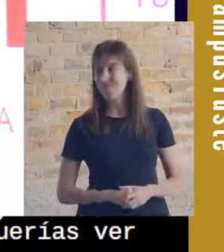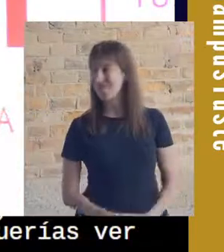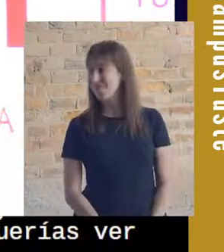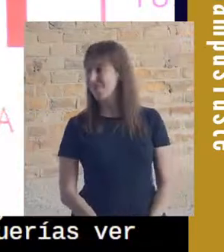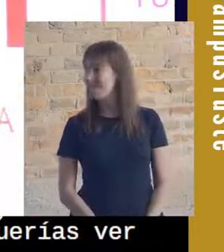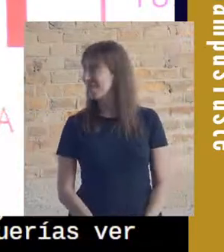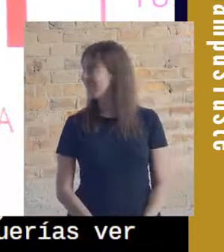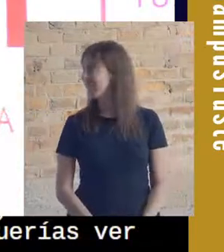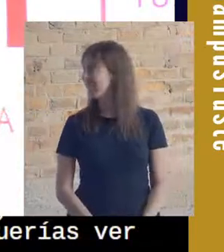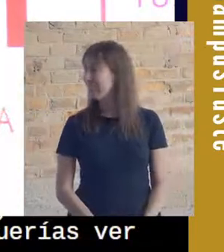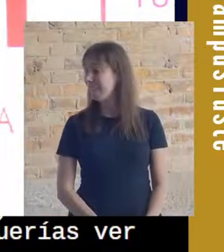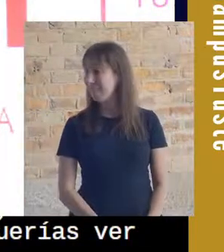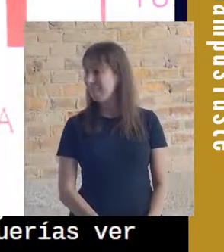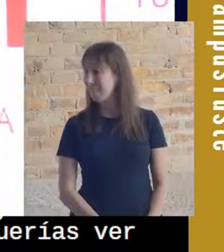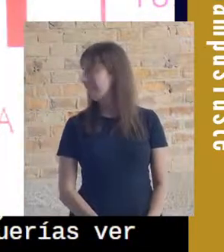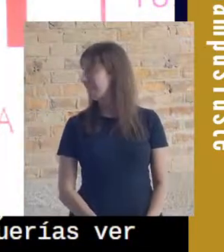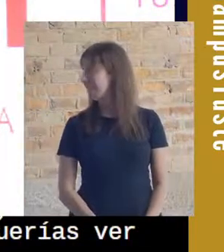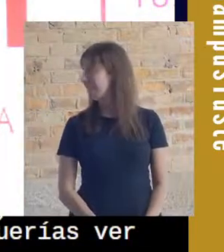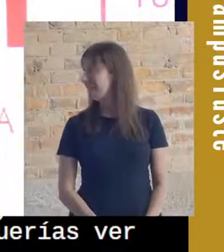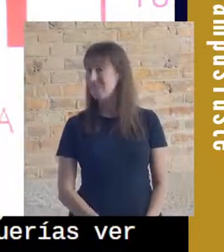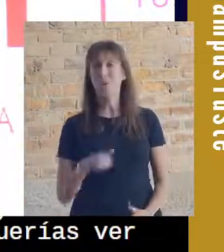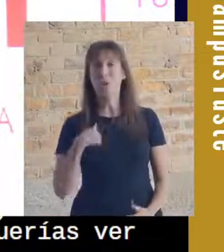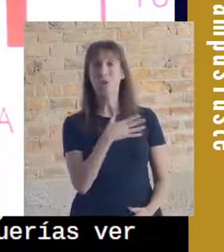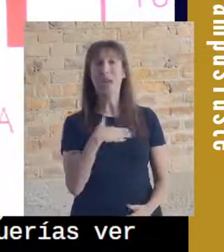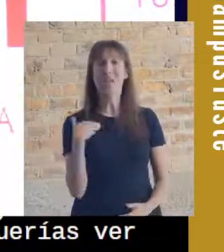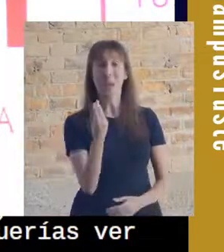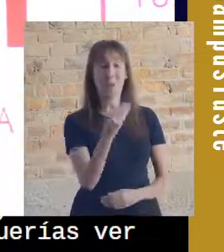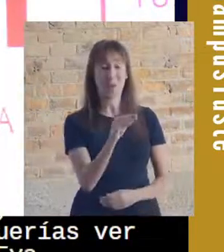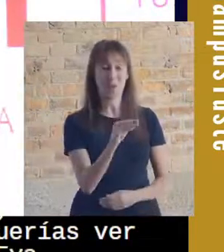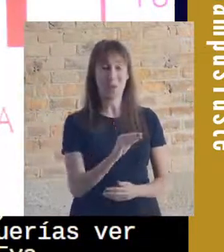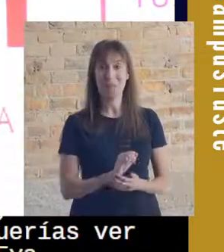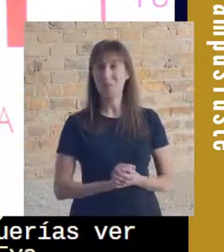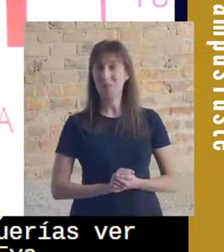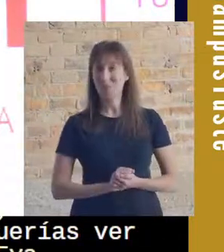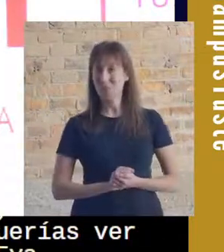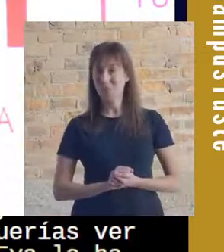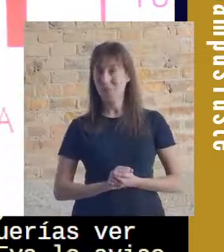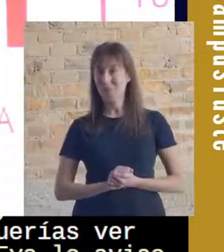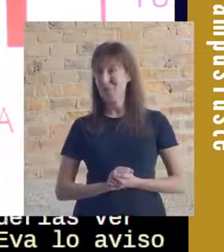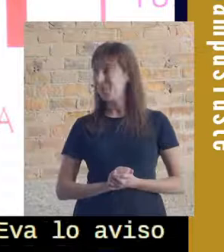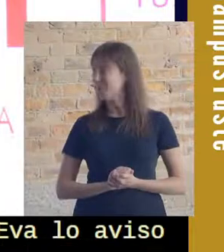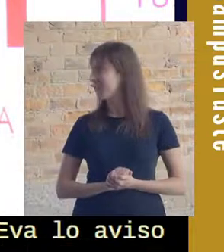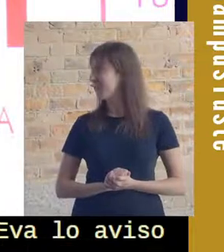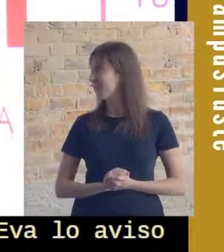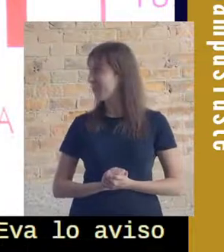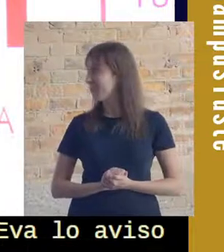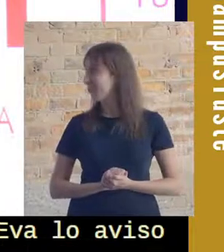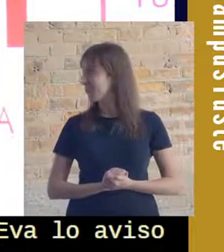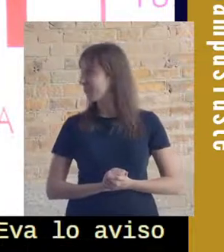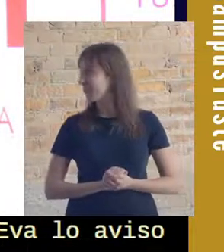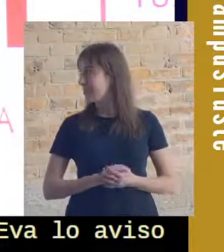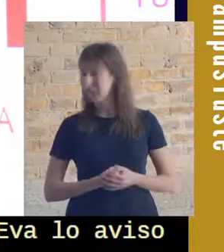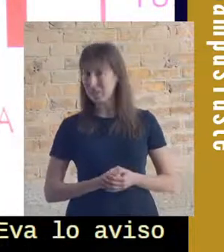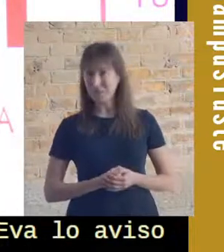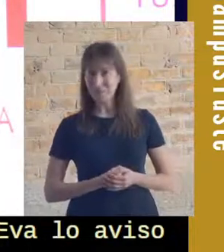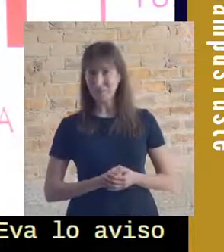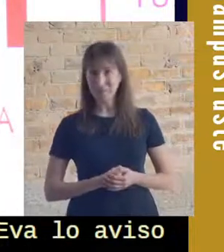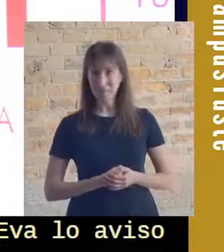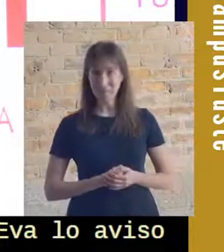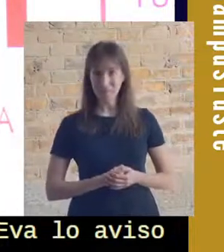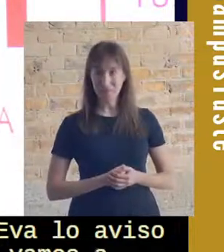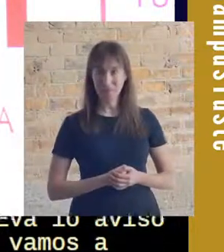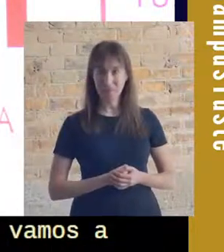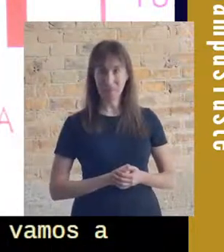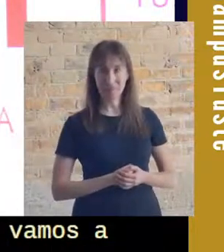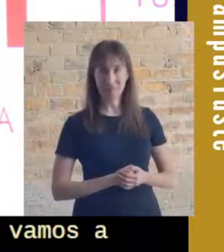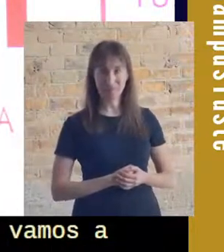vale Sí sí yo quería Añadir a lo que estaba comentando Eva eh lo aviso porque se me ha ido eh Eva comentaba que el sábado íbamos